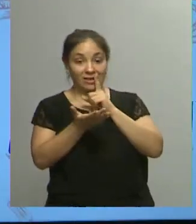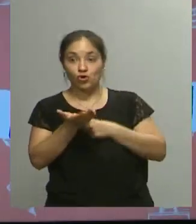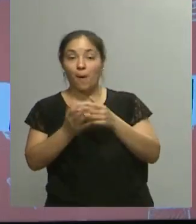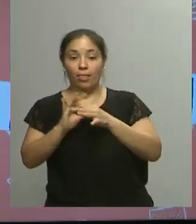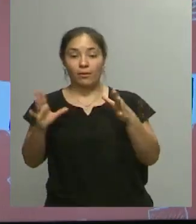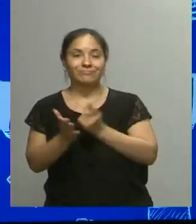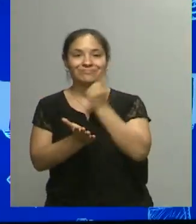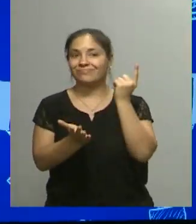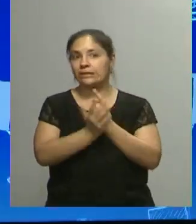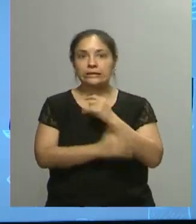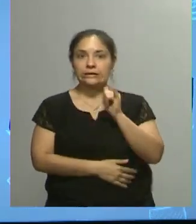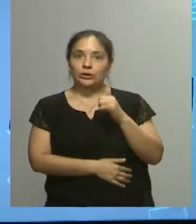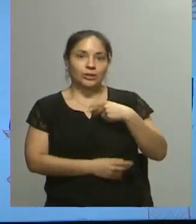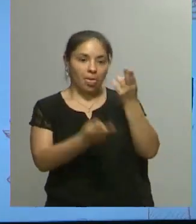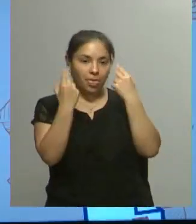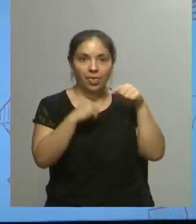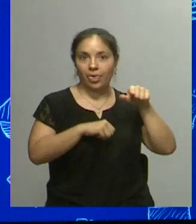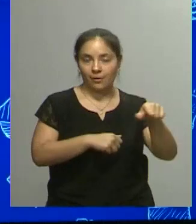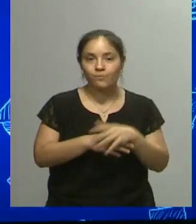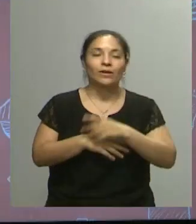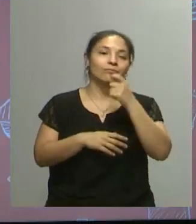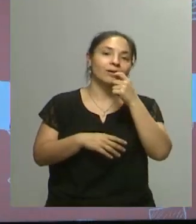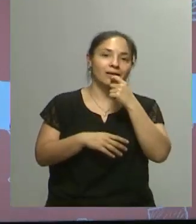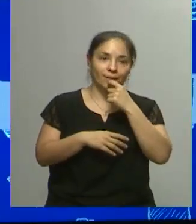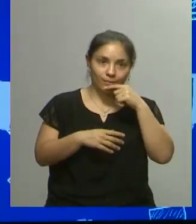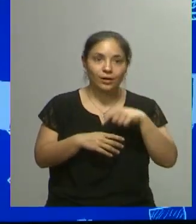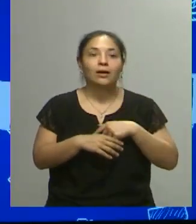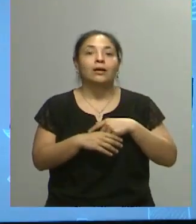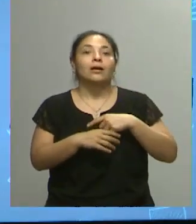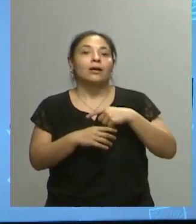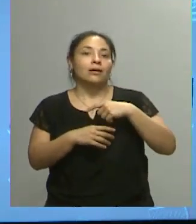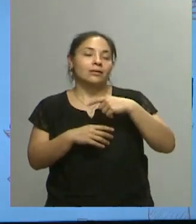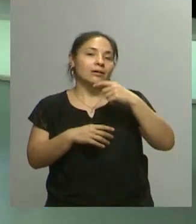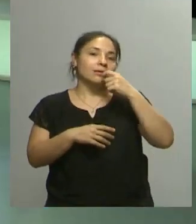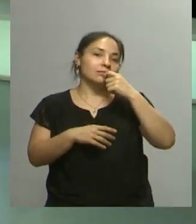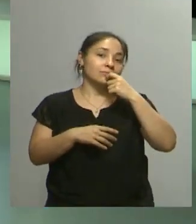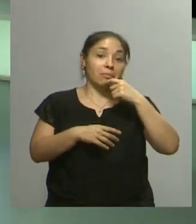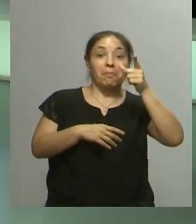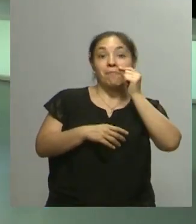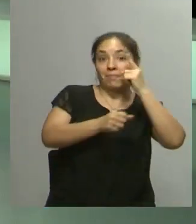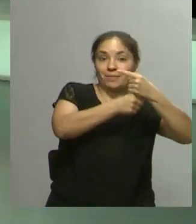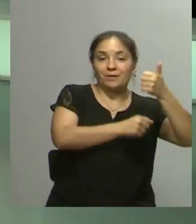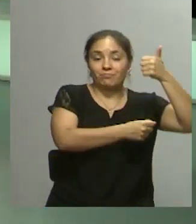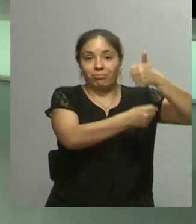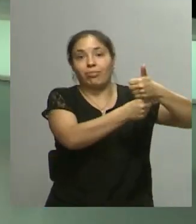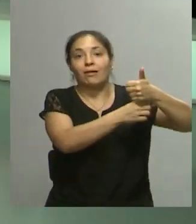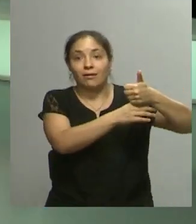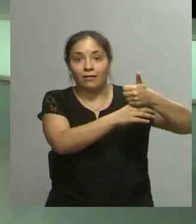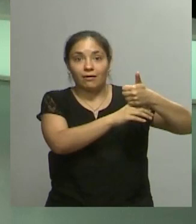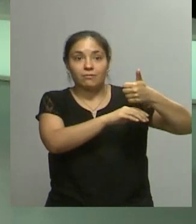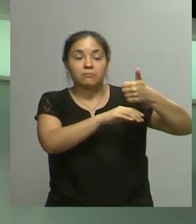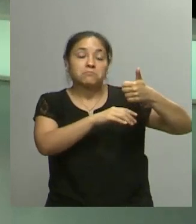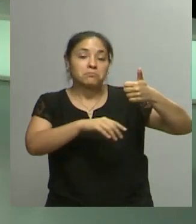padre fallece o algo así, será el hermano, y si ella se casa, pasará a ser del marido, ¿no? Pero hay decisiones